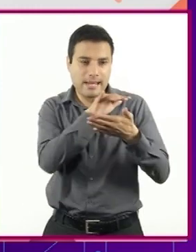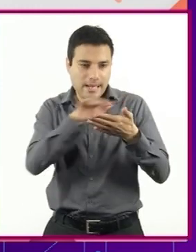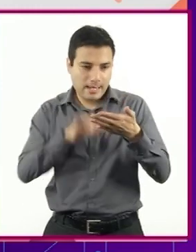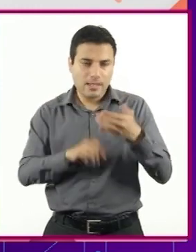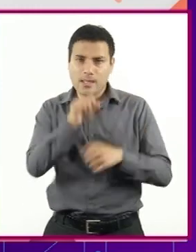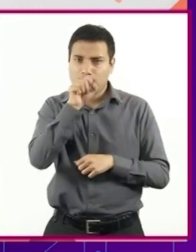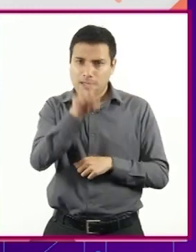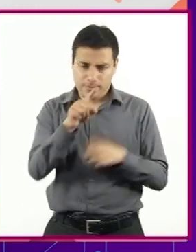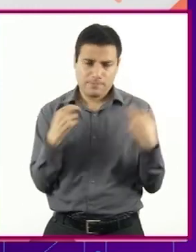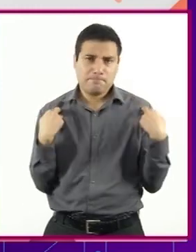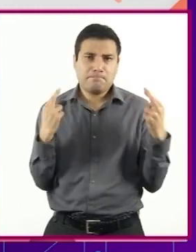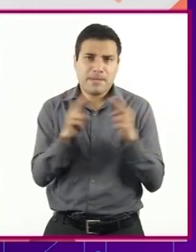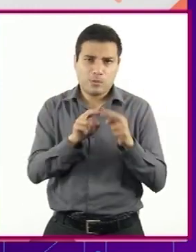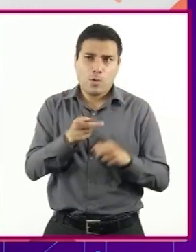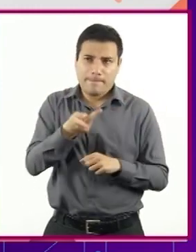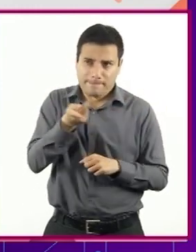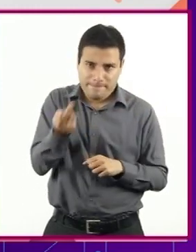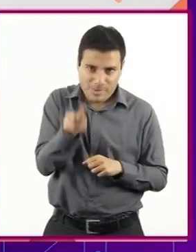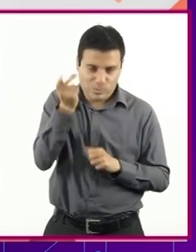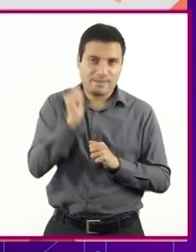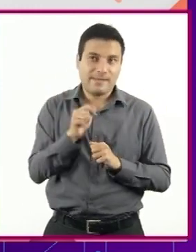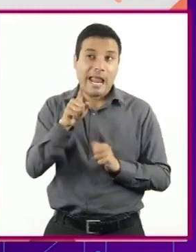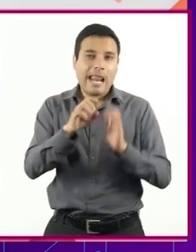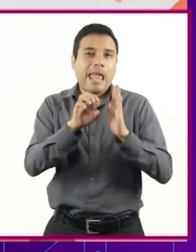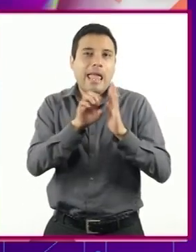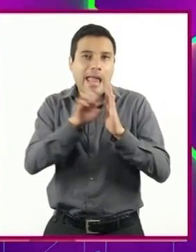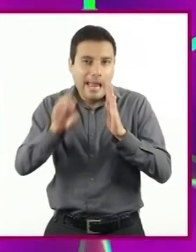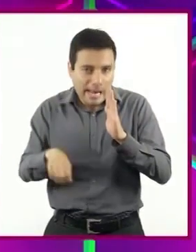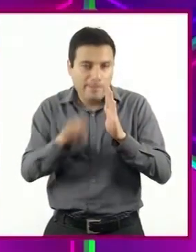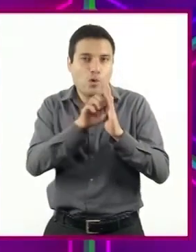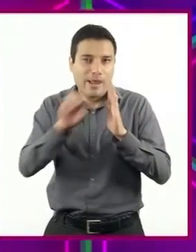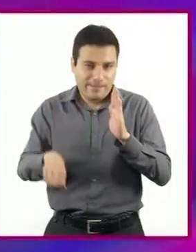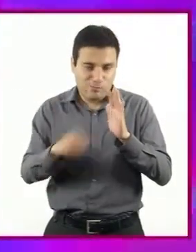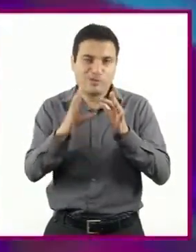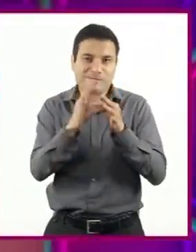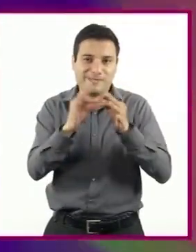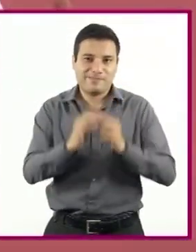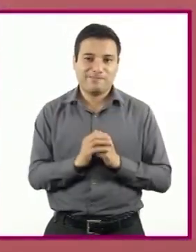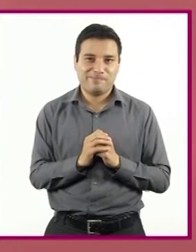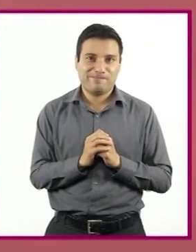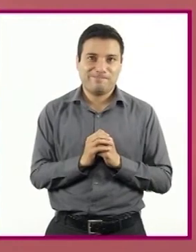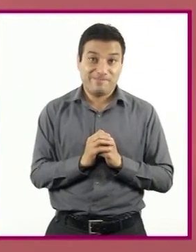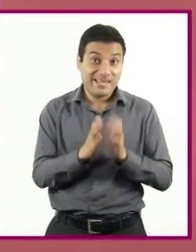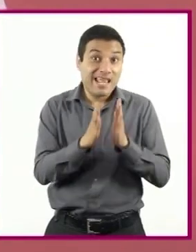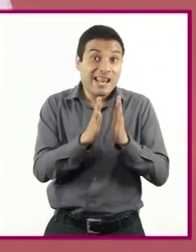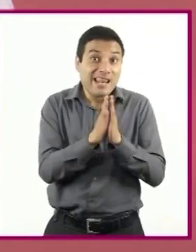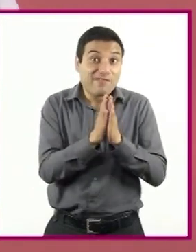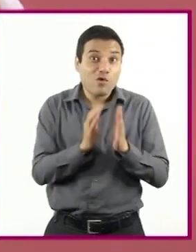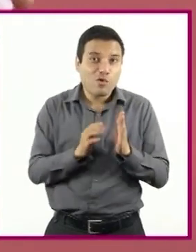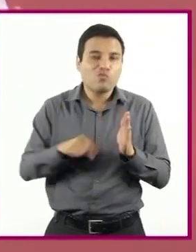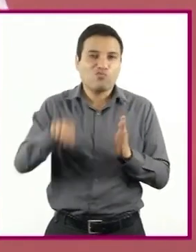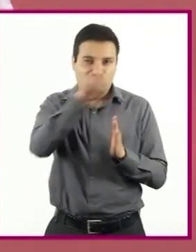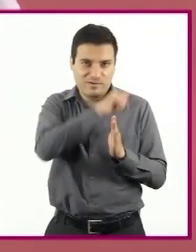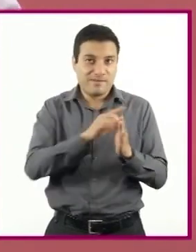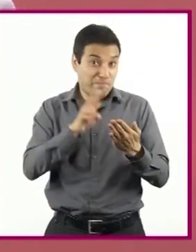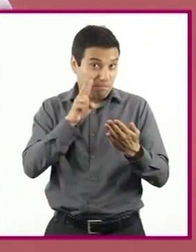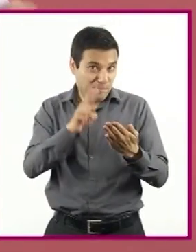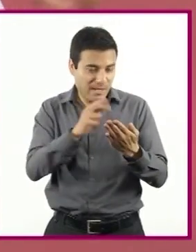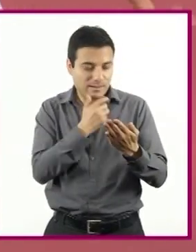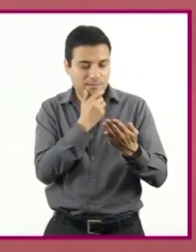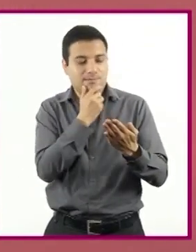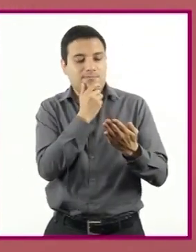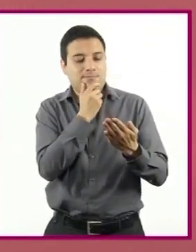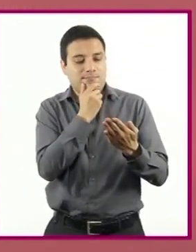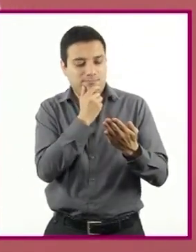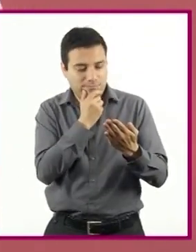en su maestra o maestro para extraer más ejemplos de refranes, dichos o pregones. Ubiquen en su libro de texto las ideas y aportaciones de los